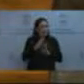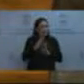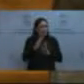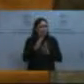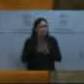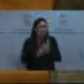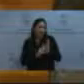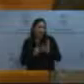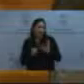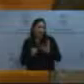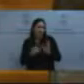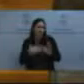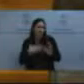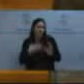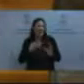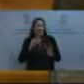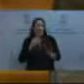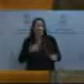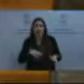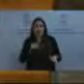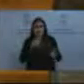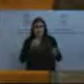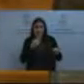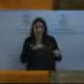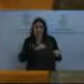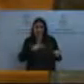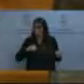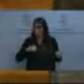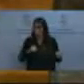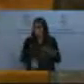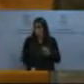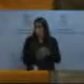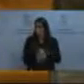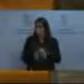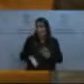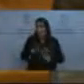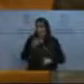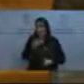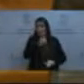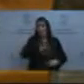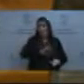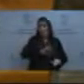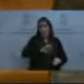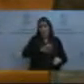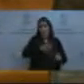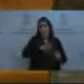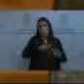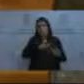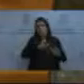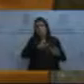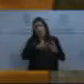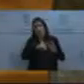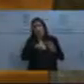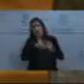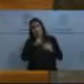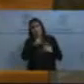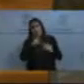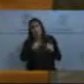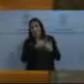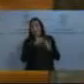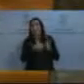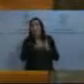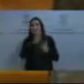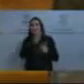hablaba de autónomos que se hubieran dado de alta entre el 1 de enero del 2016 y el 31 de marzo de 2017. Hablaba